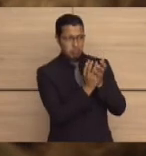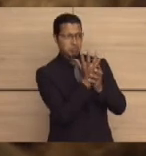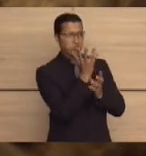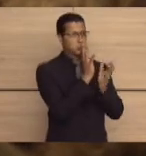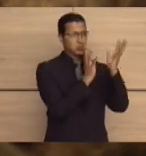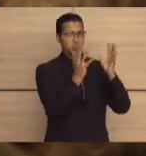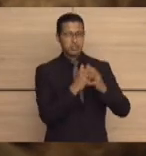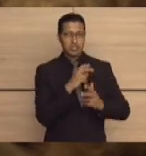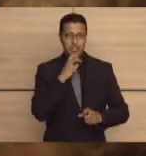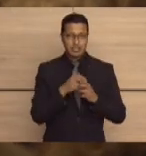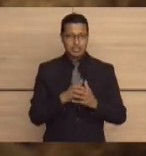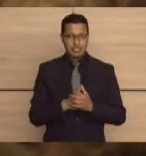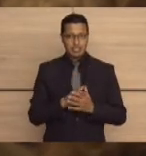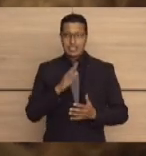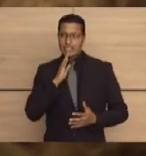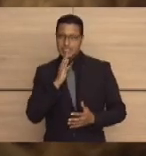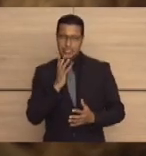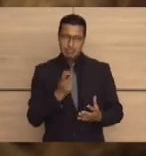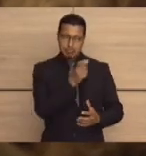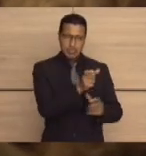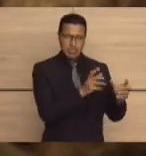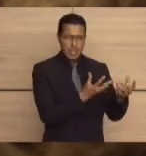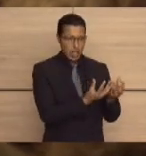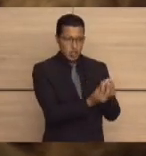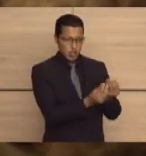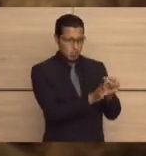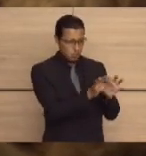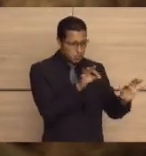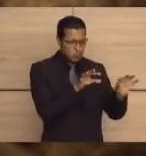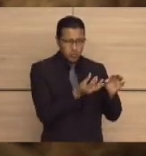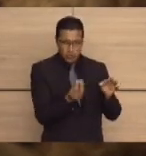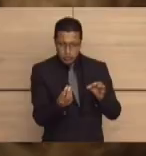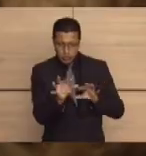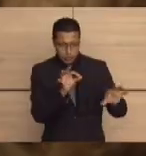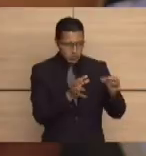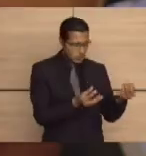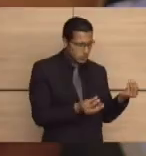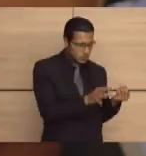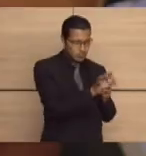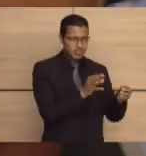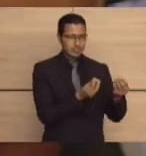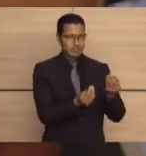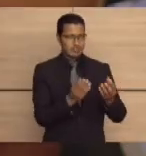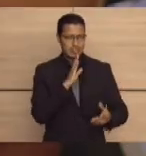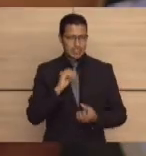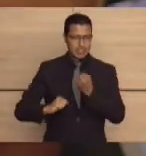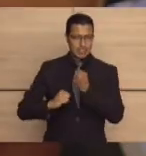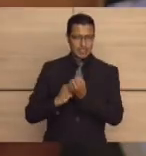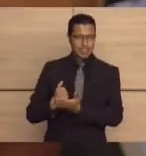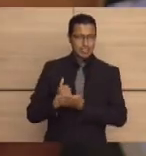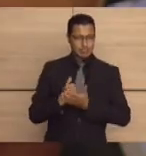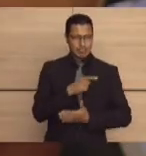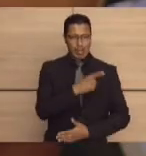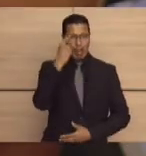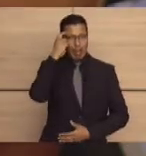necesitaba que el INEO le ayudara a hacer esa clasificación de esas plantas. Y entonces concibió una idea